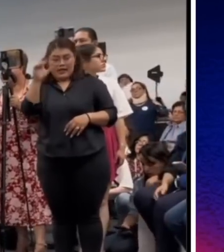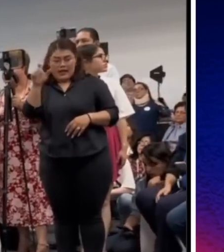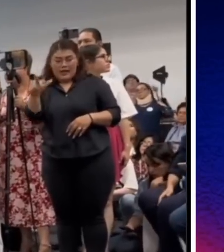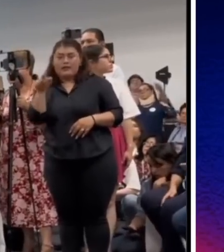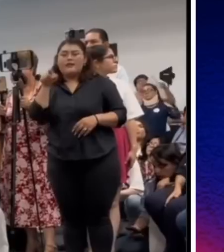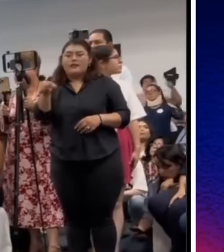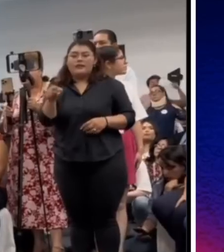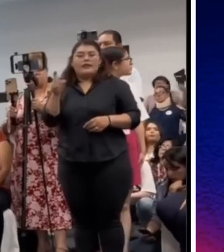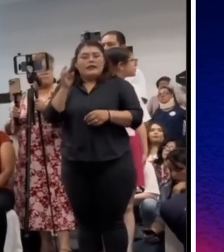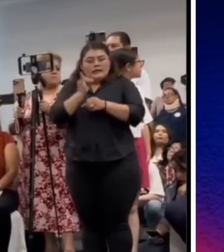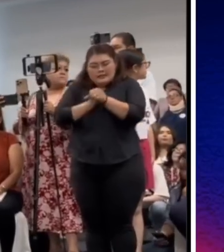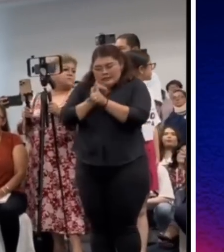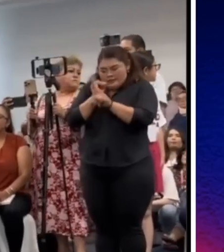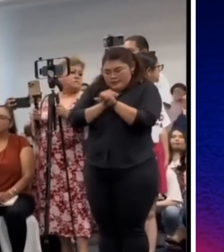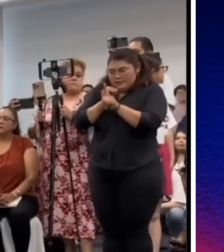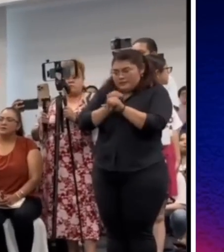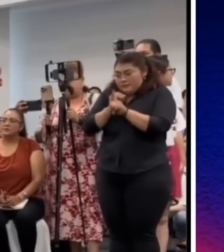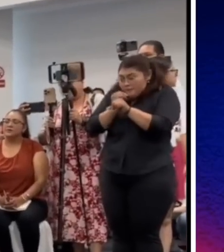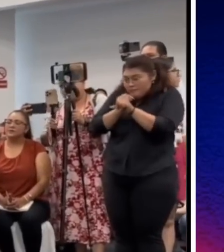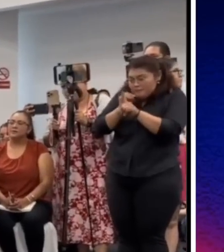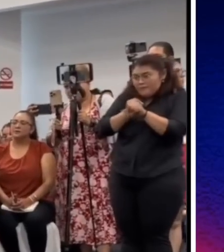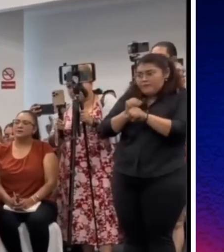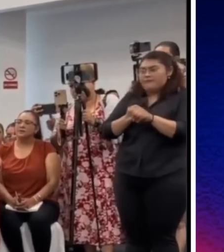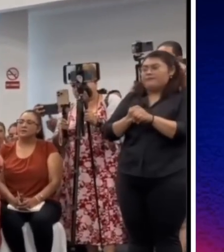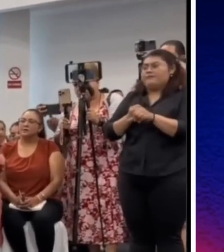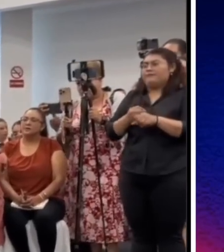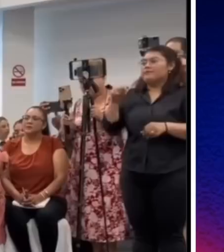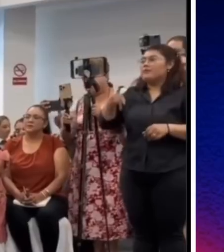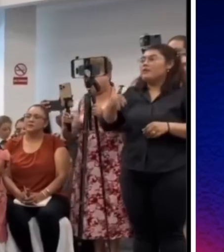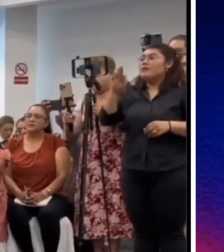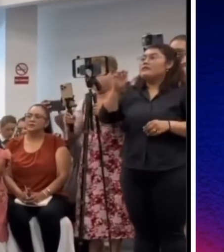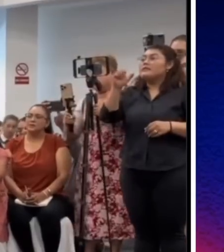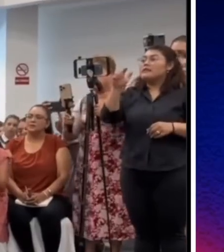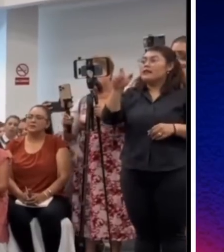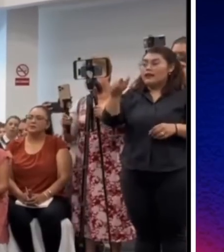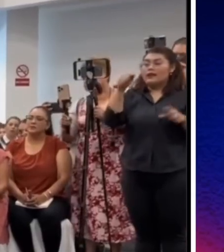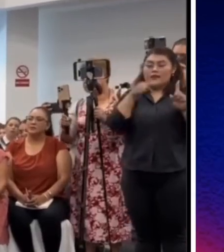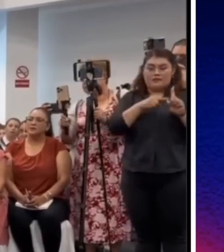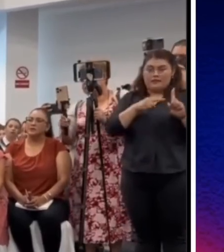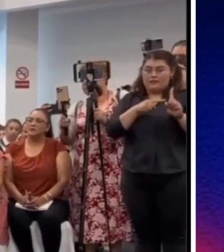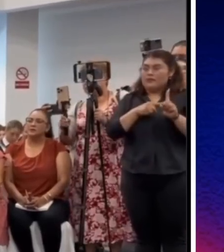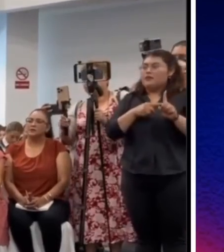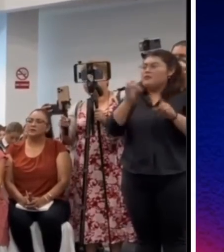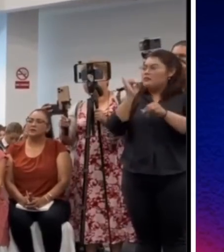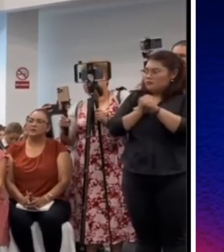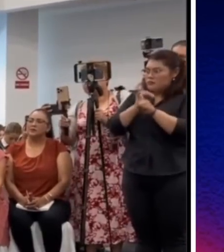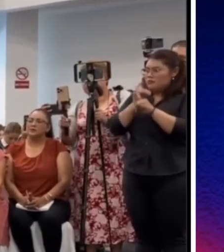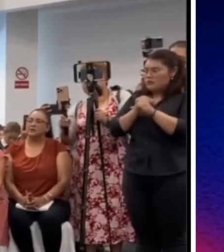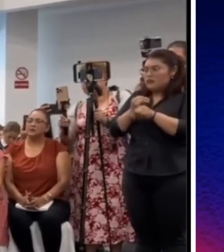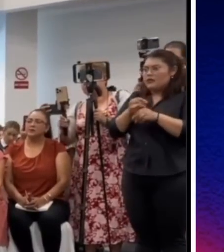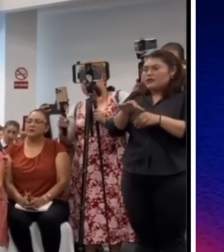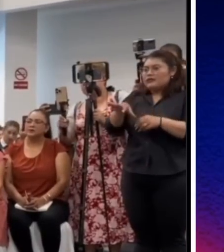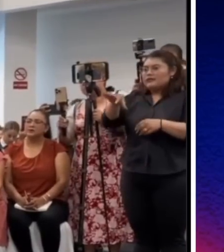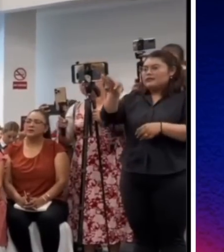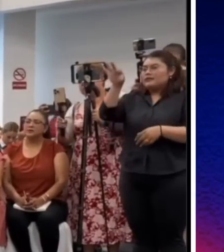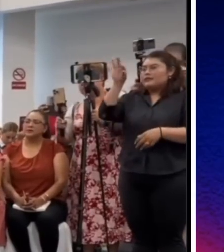Siguió la investigación y la Fiscalía General de la República hace una investigación y se da